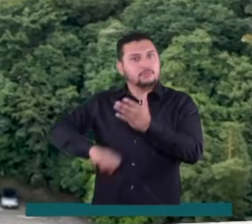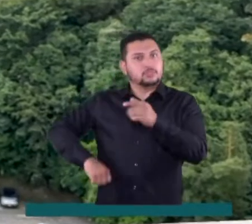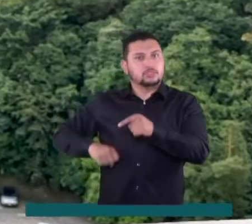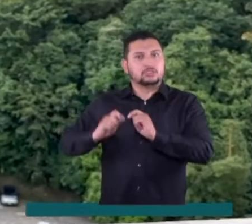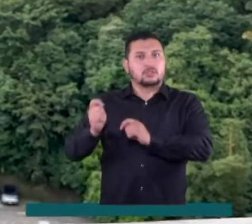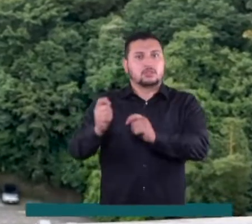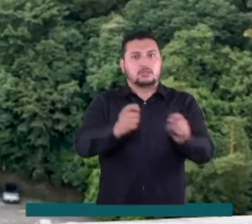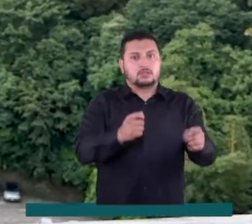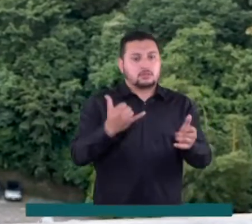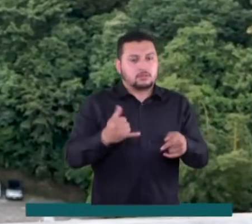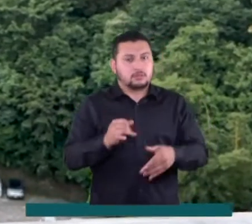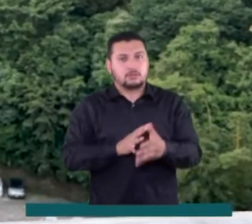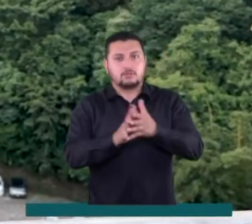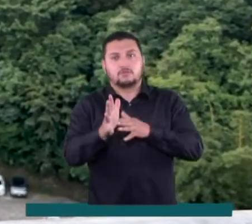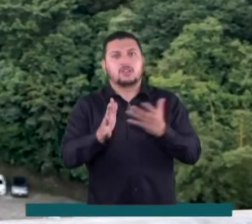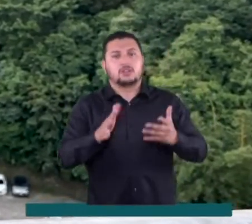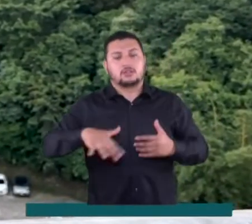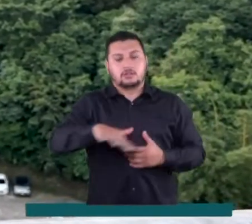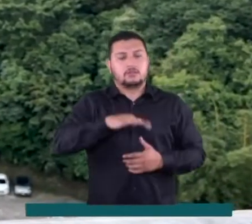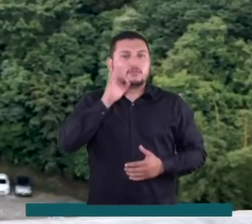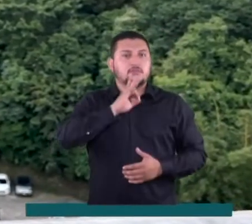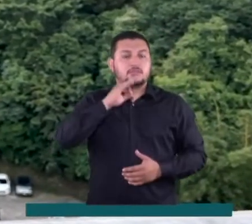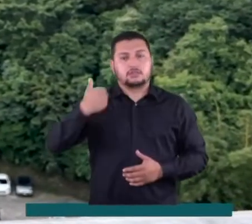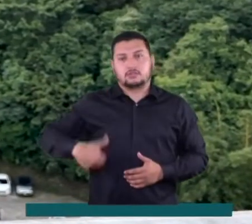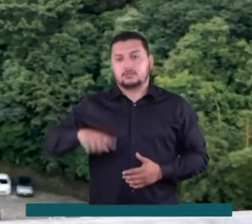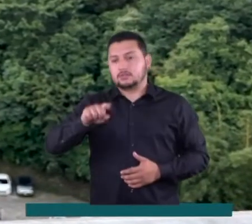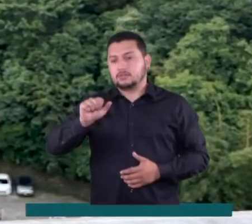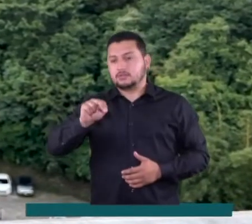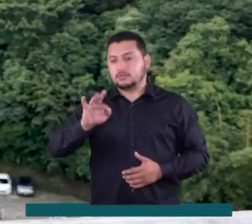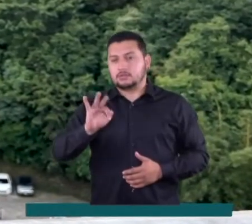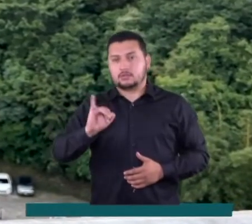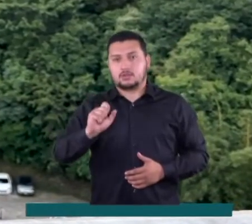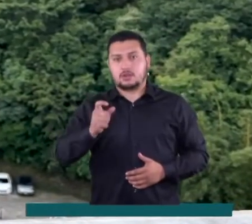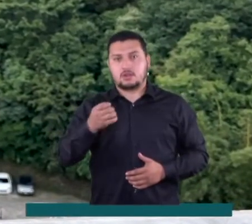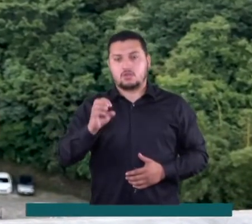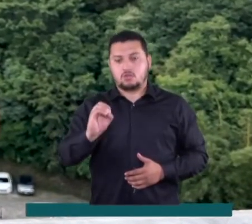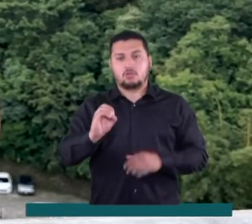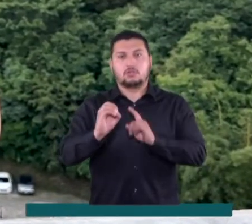ciudad. Es la información por ahora desde Villavicencio. Santiago Molina, Enlace 13.